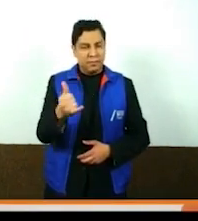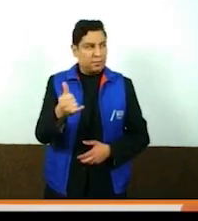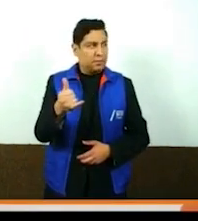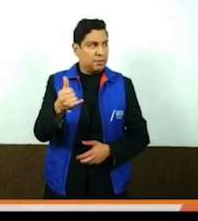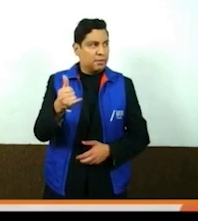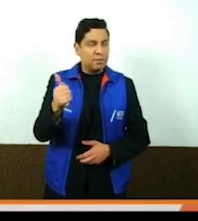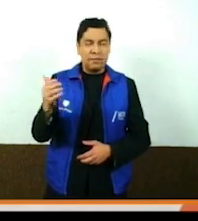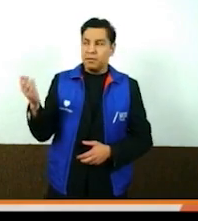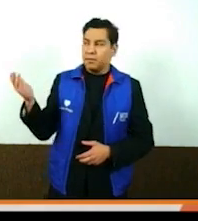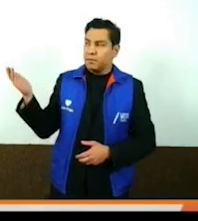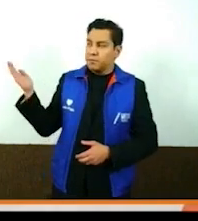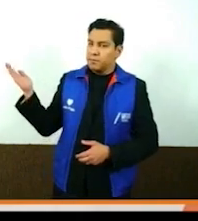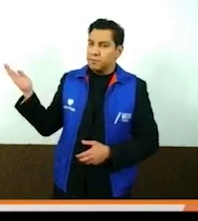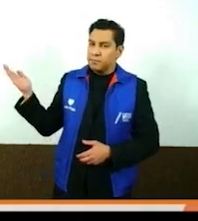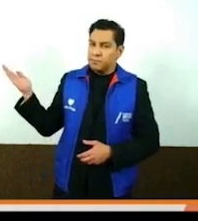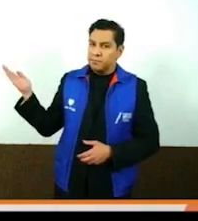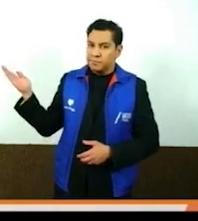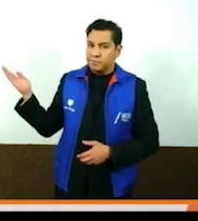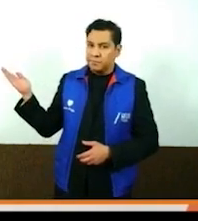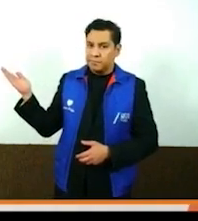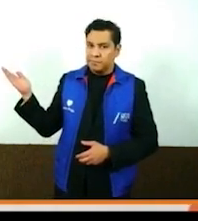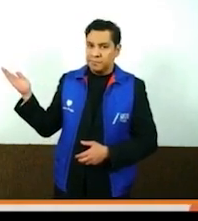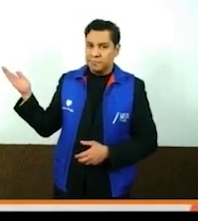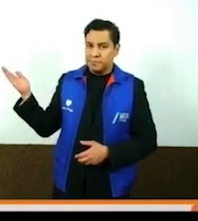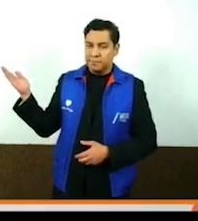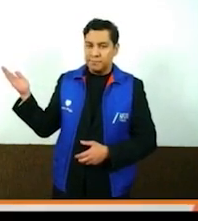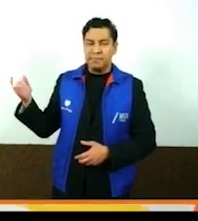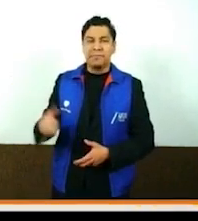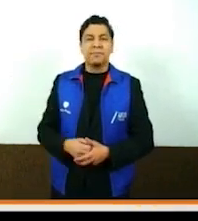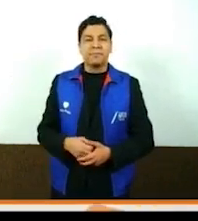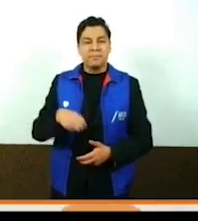Nancy Julieta Gamboa Mancilla.